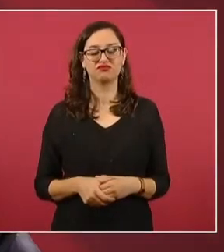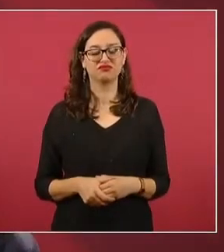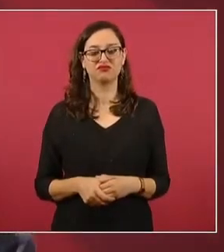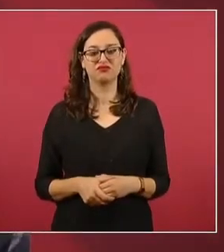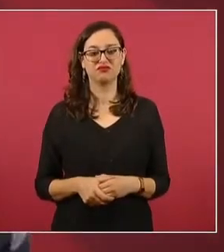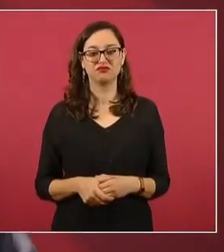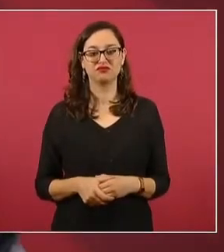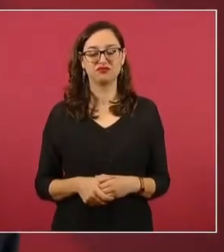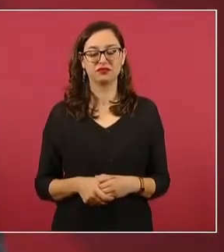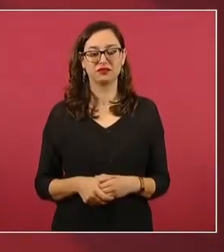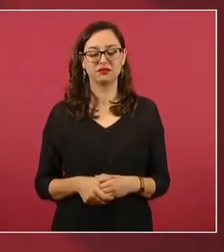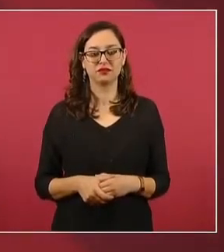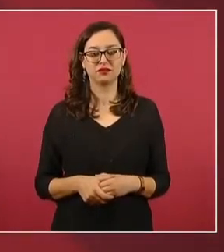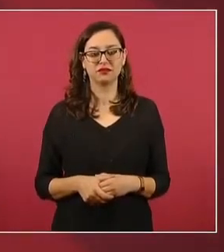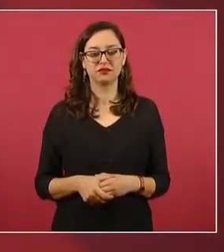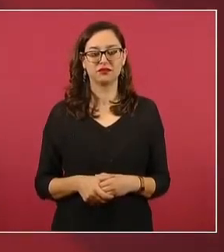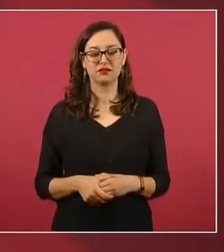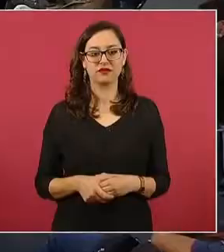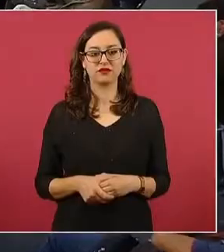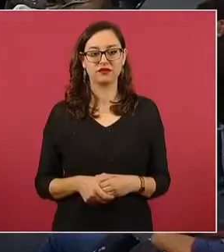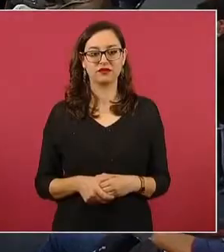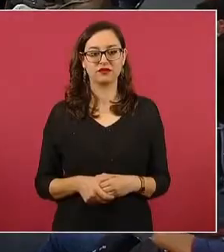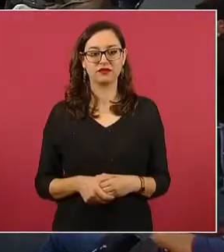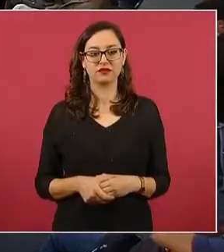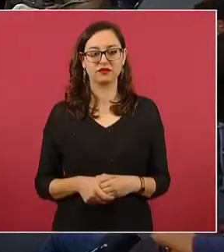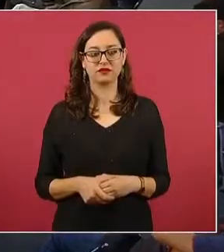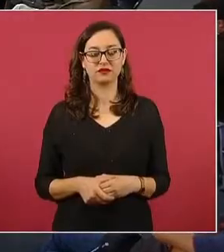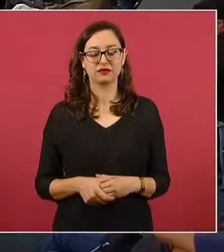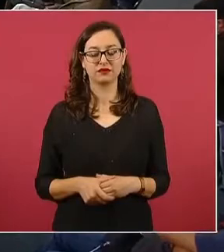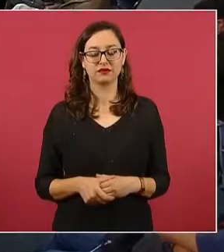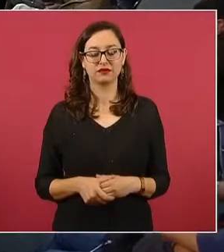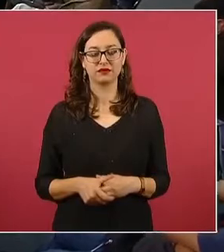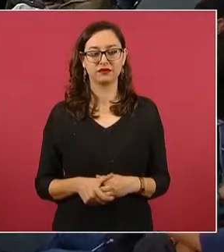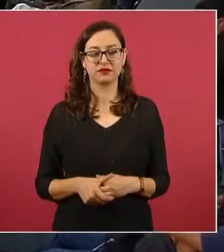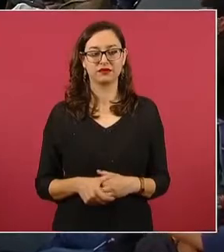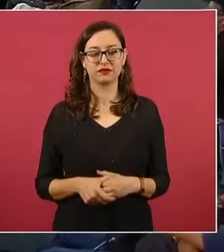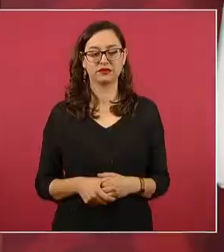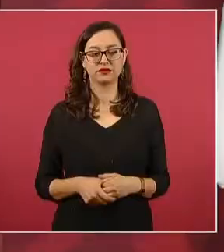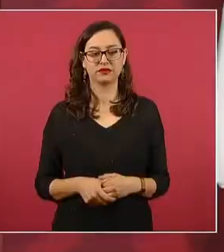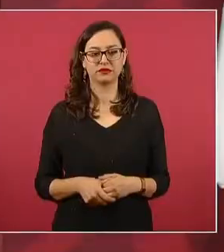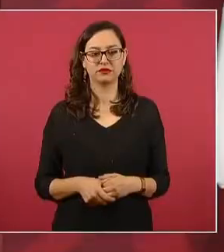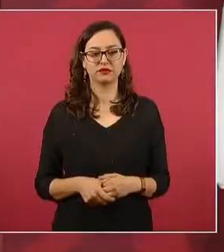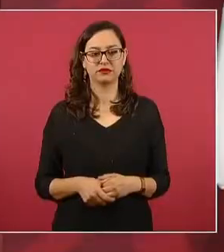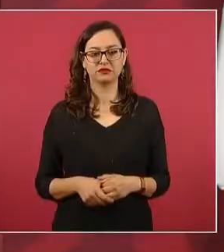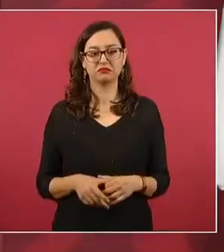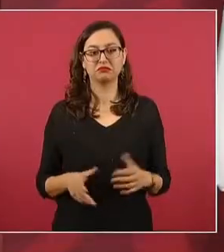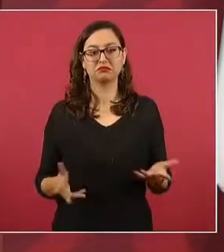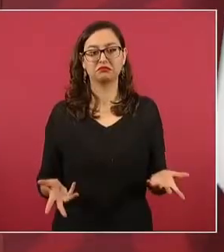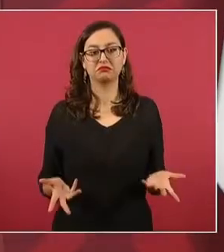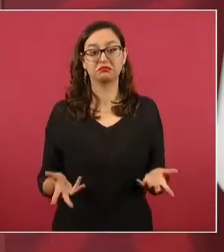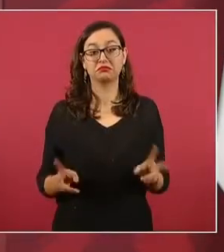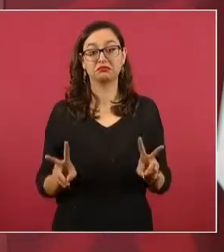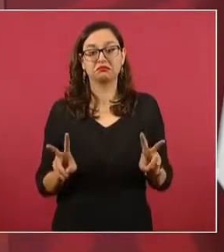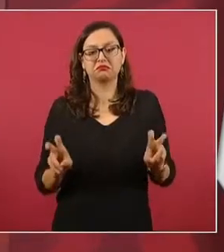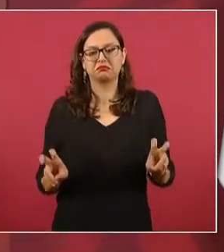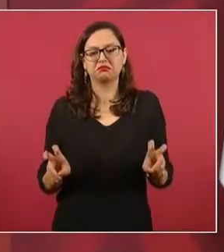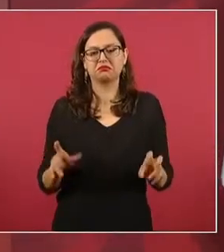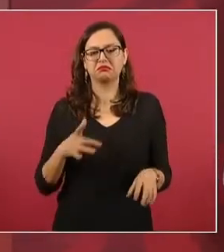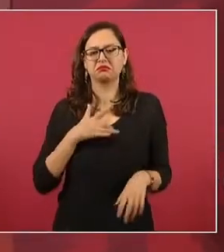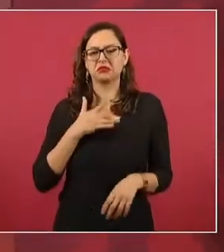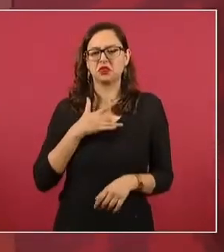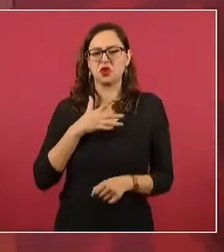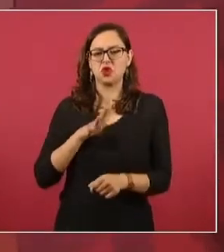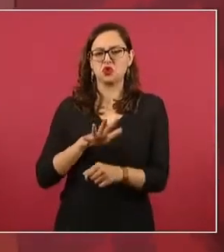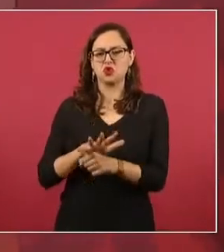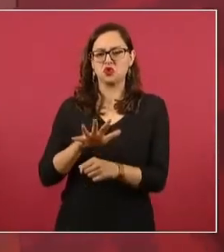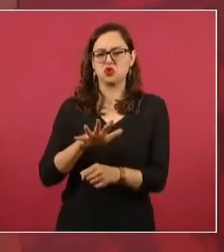ni siquiera la llamada racionalidad de las cosas.